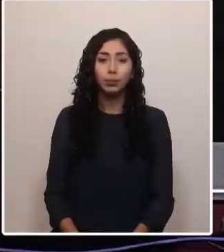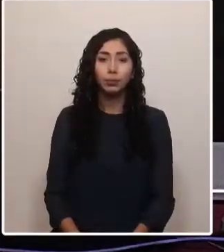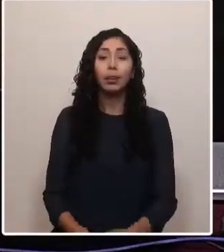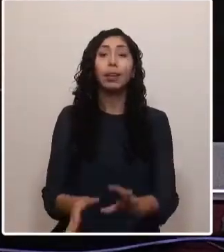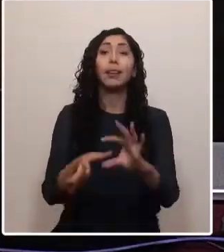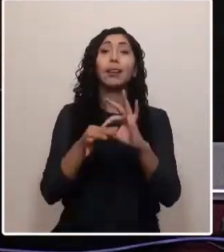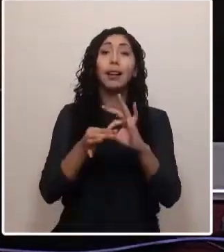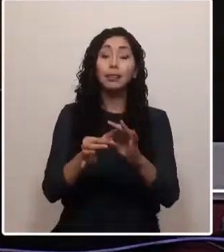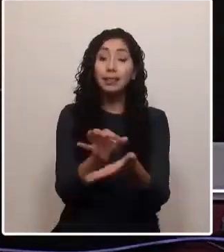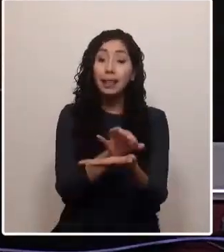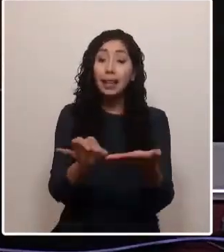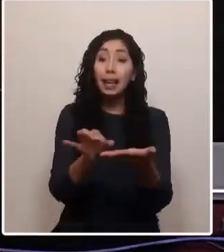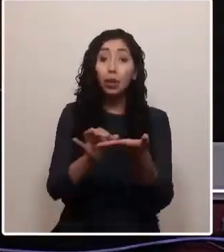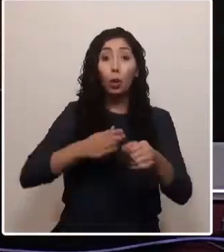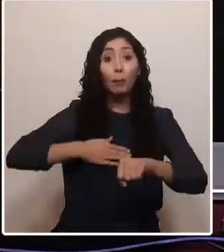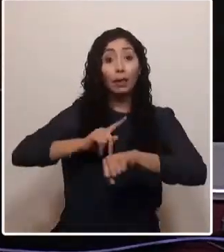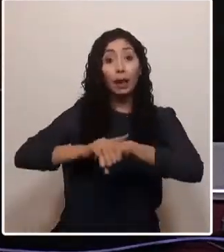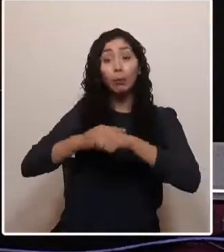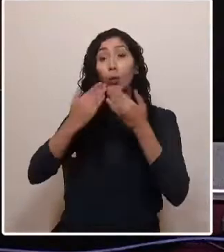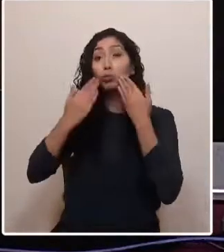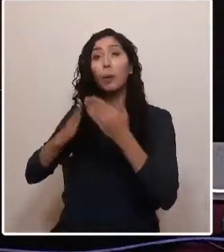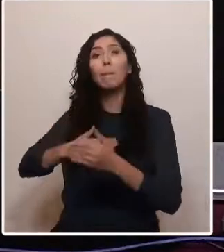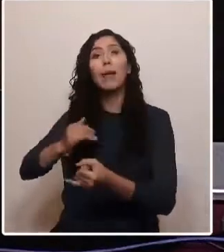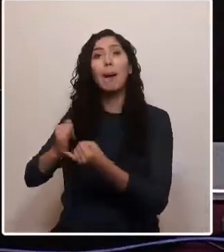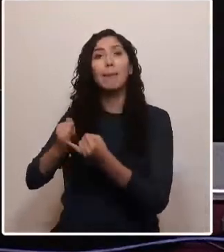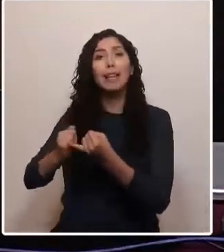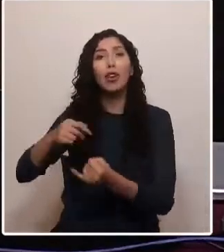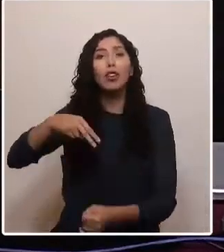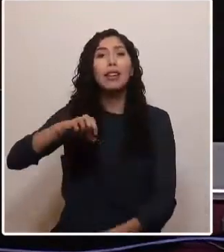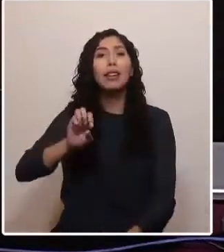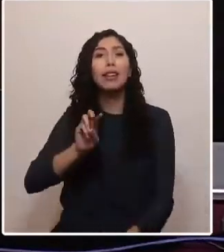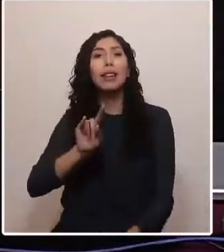Gracias, secretario, para ceder mis minutos a mi amigo el convencional Ricardo Neumann.